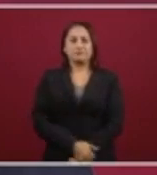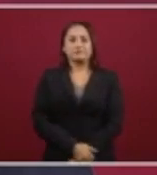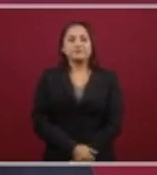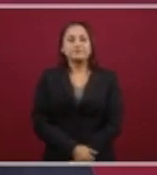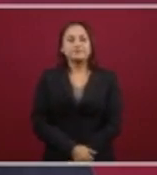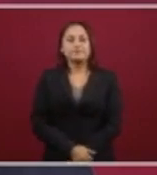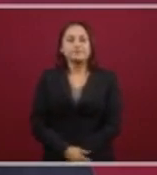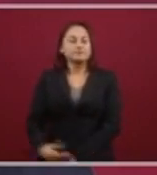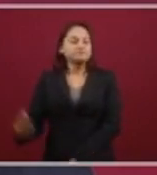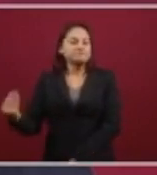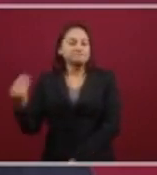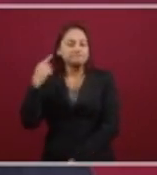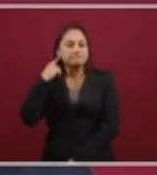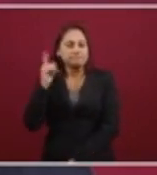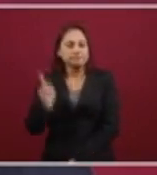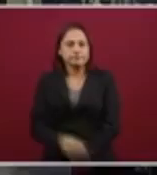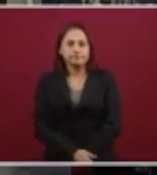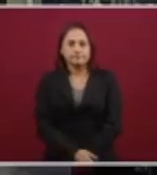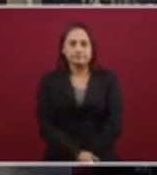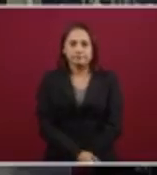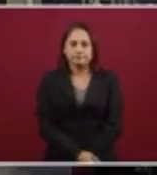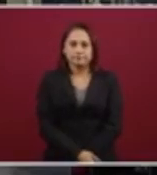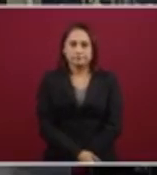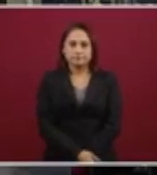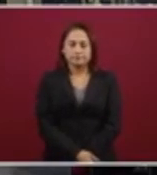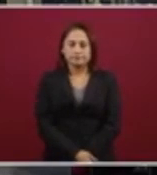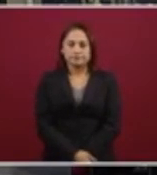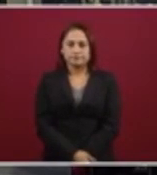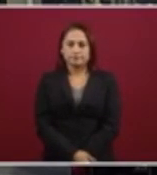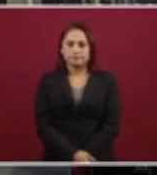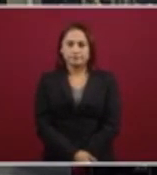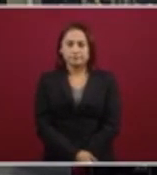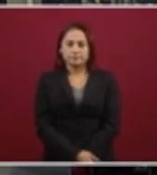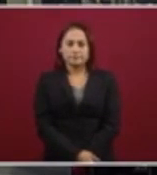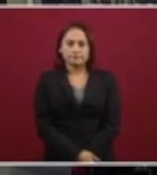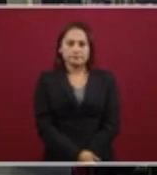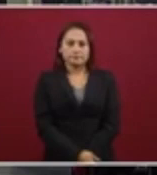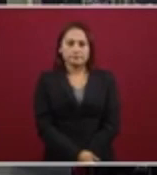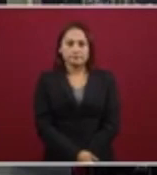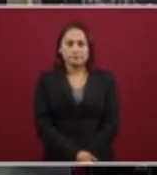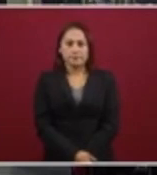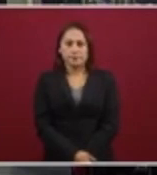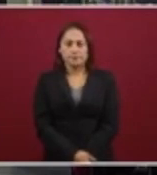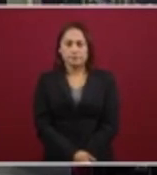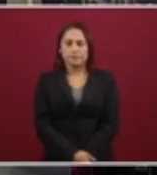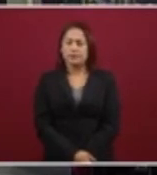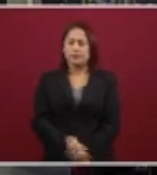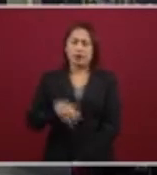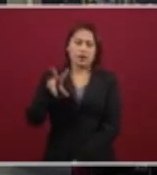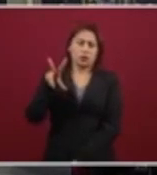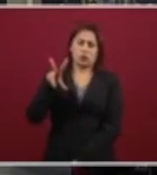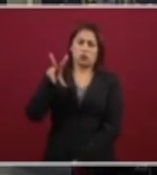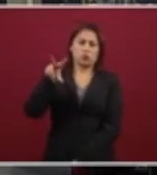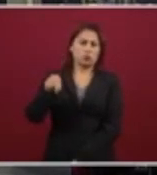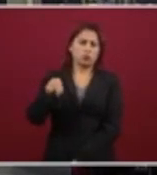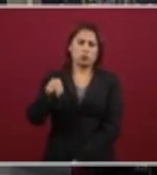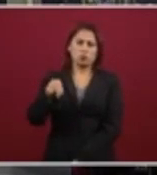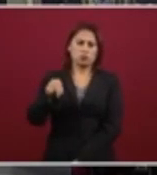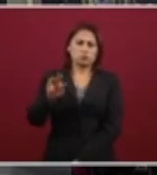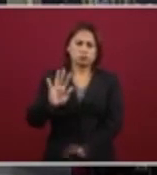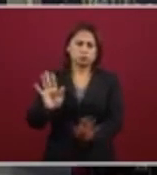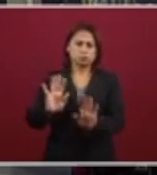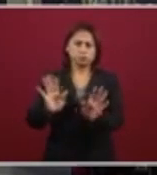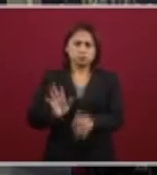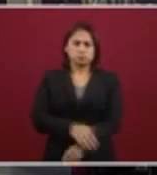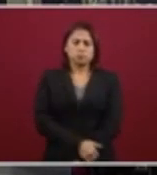Una minuta que era, que todo el mundo decía que era anacrónica, que iba a ser debatible en tribunales. No. Eso